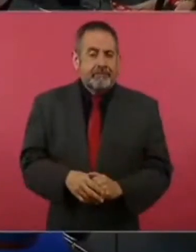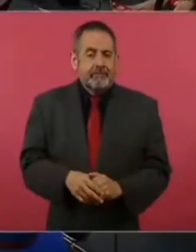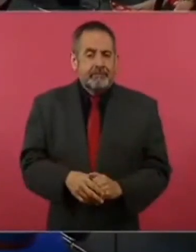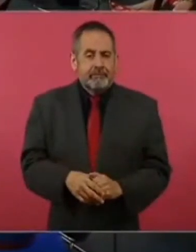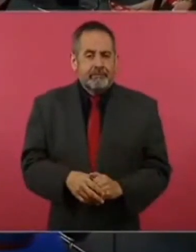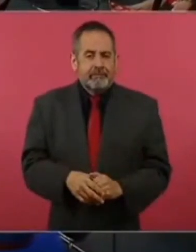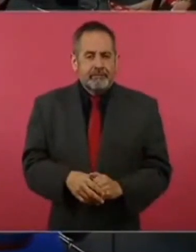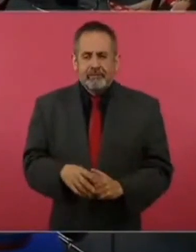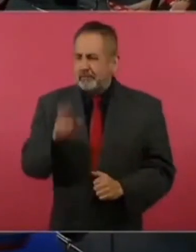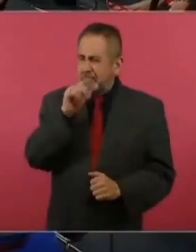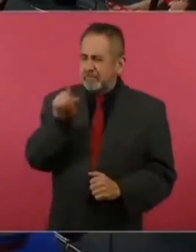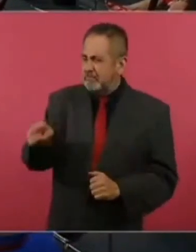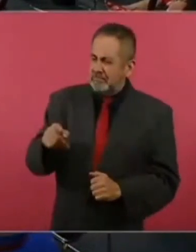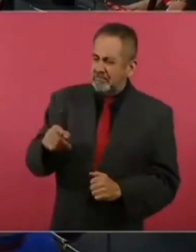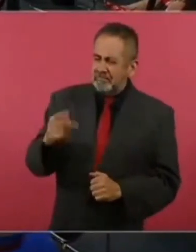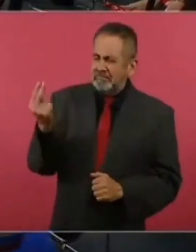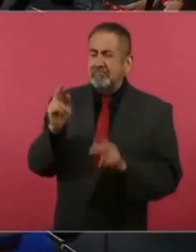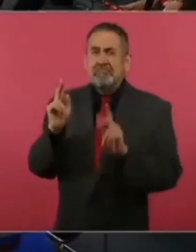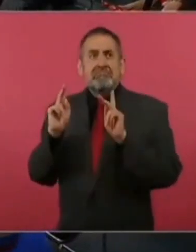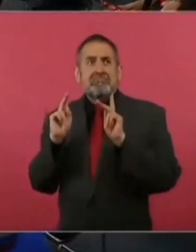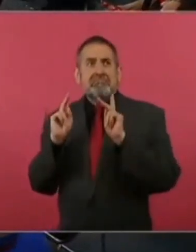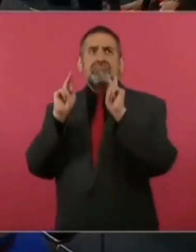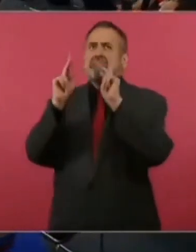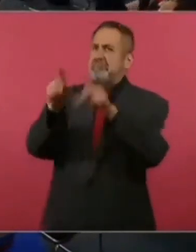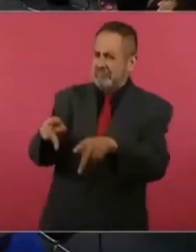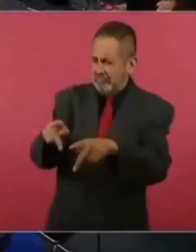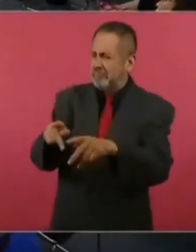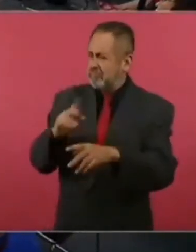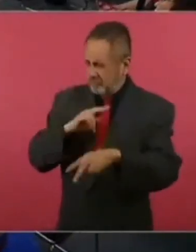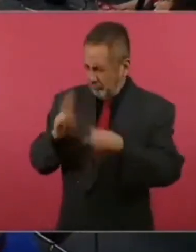a construir un puente, y si te dicen,